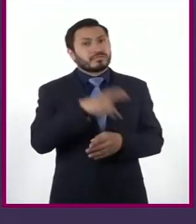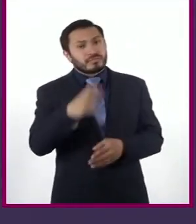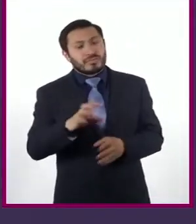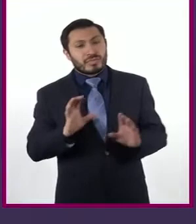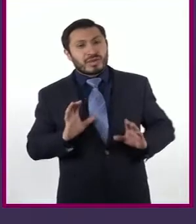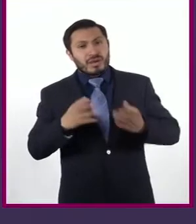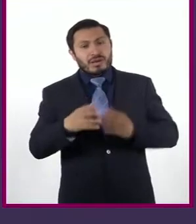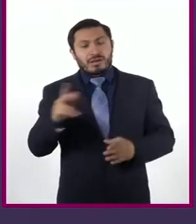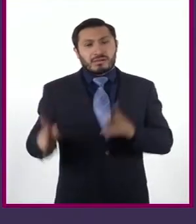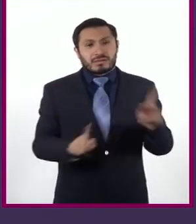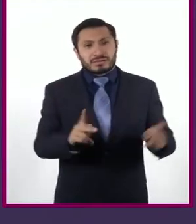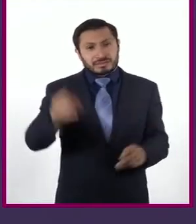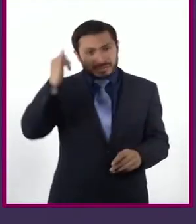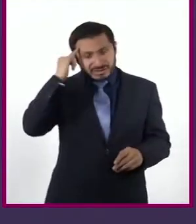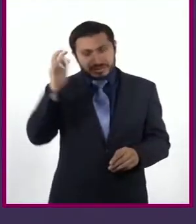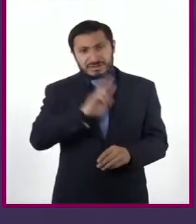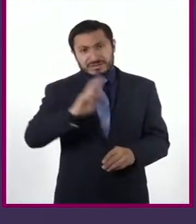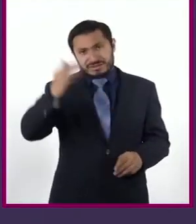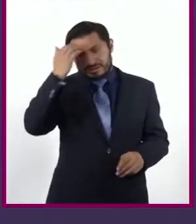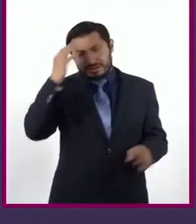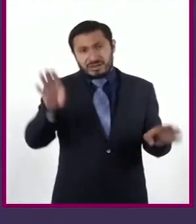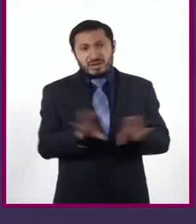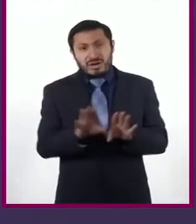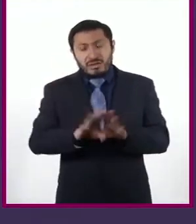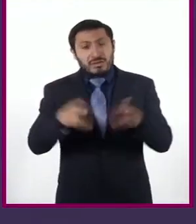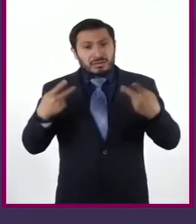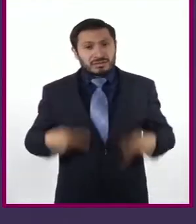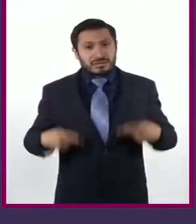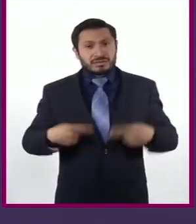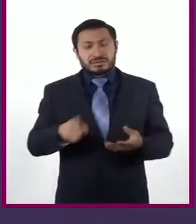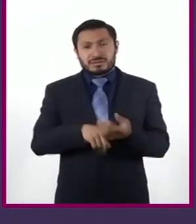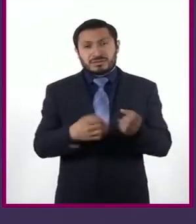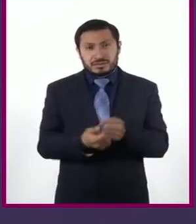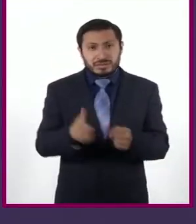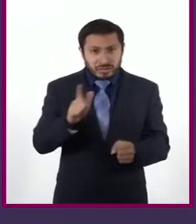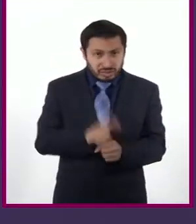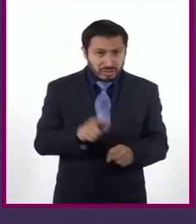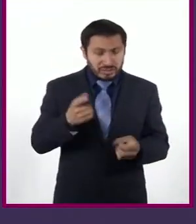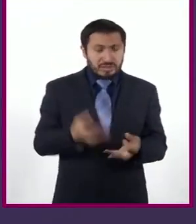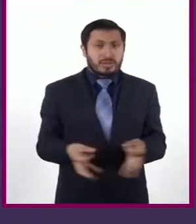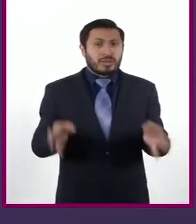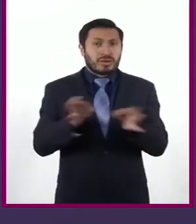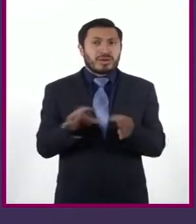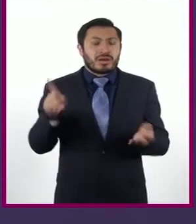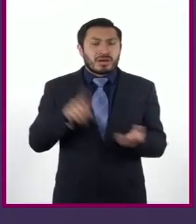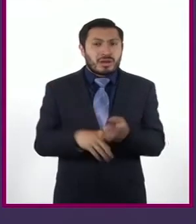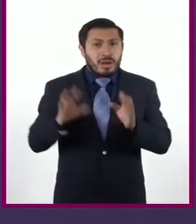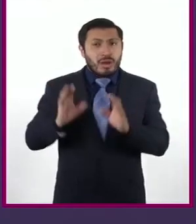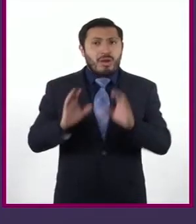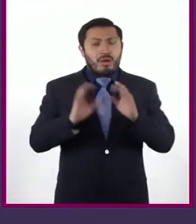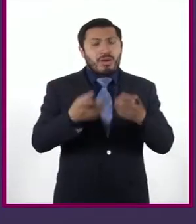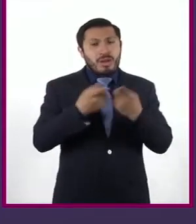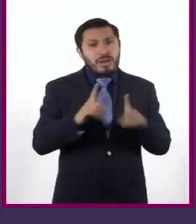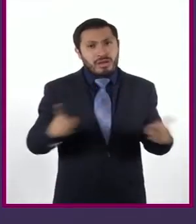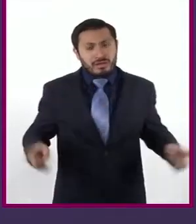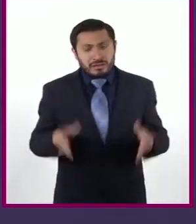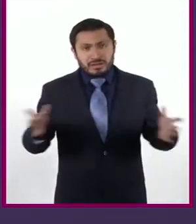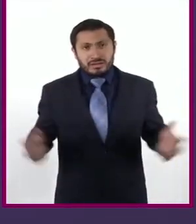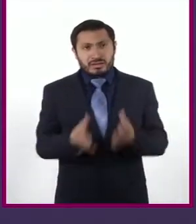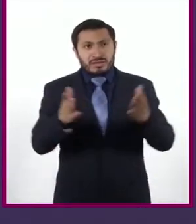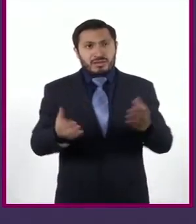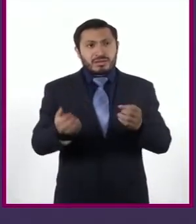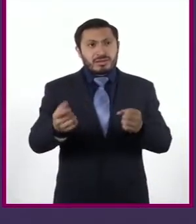locales han sido reconocidos como sujetos sociales centrales para la conservación y el desarrollo sustentable de